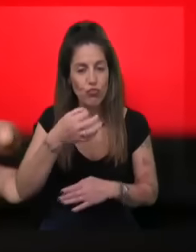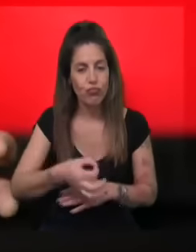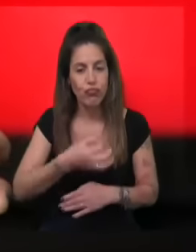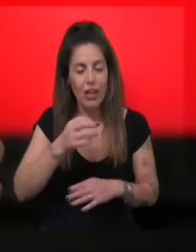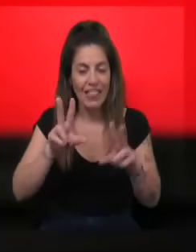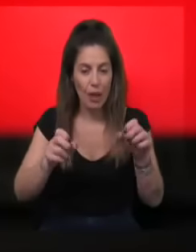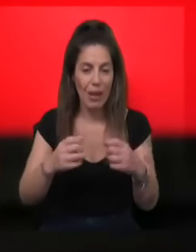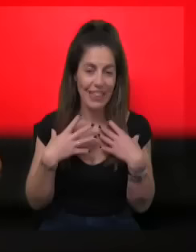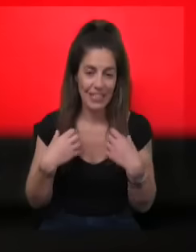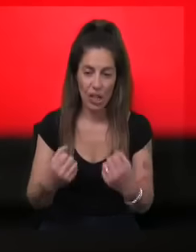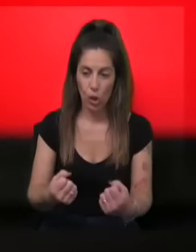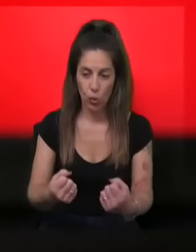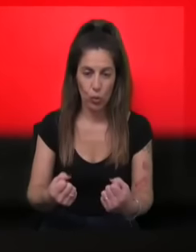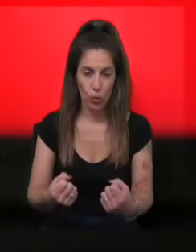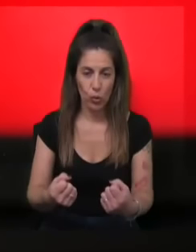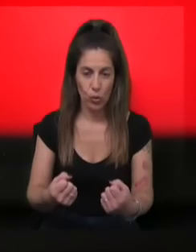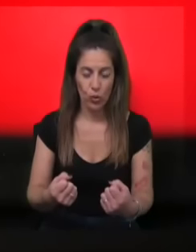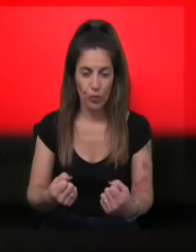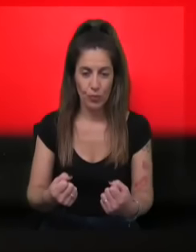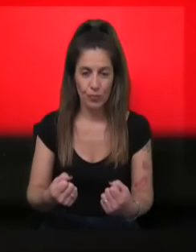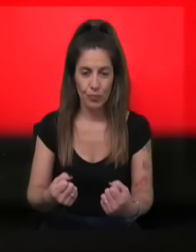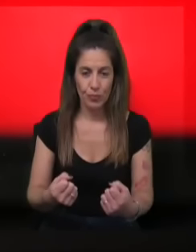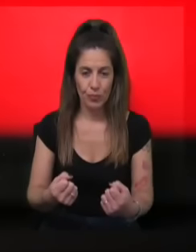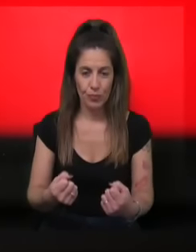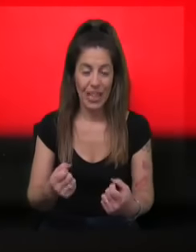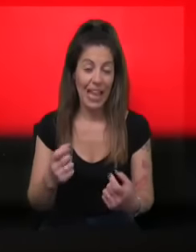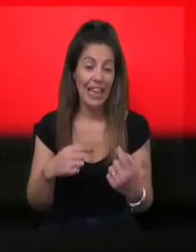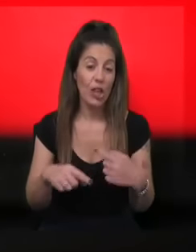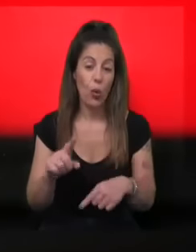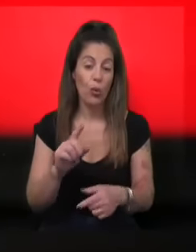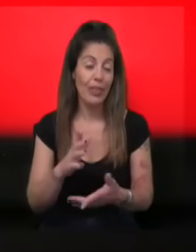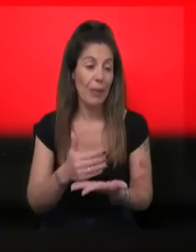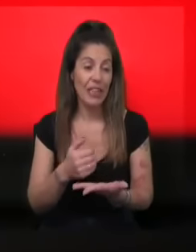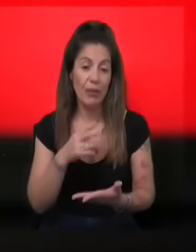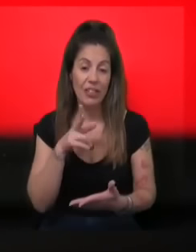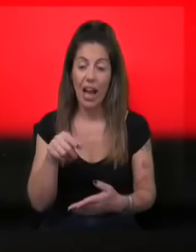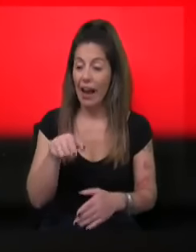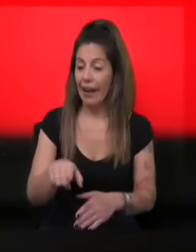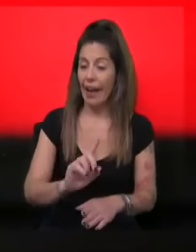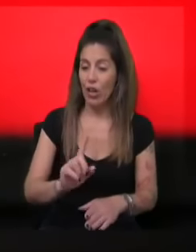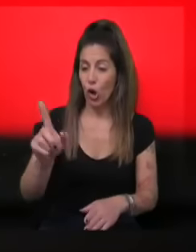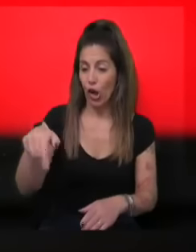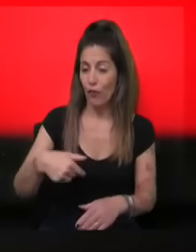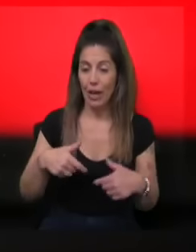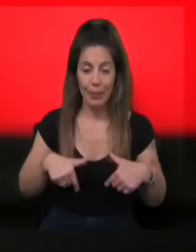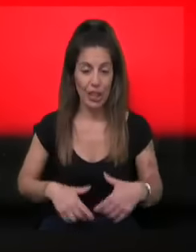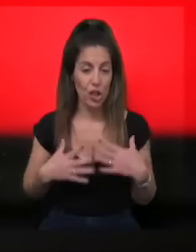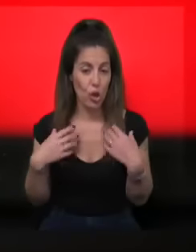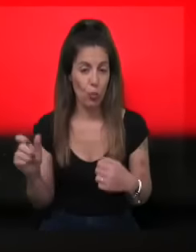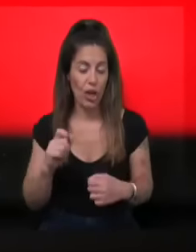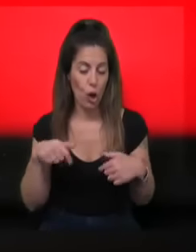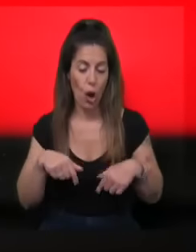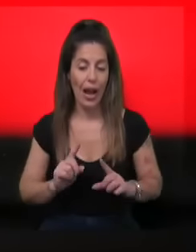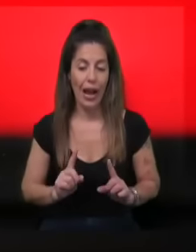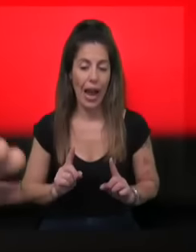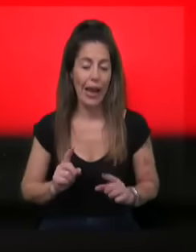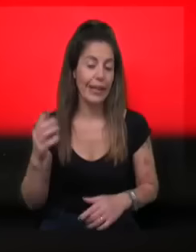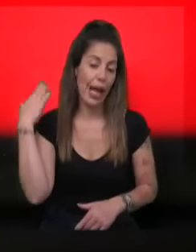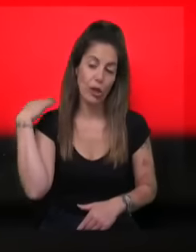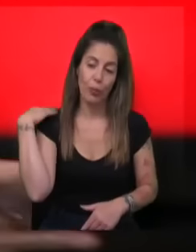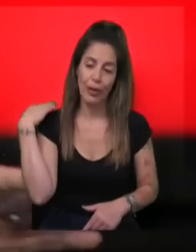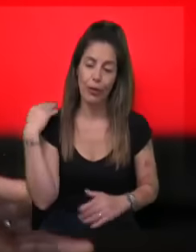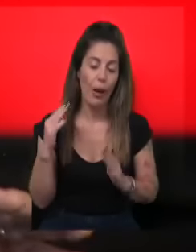salud y entonces este en ningún departamento No mira acá que no venga el Ministerio de salud pública Yo acá la tuberculosis la